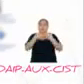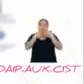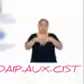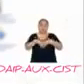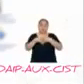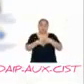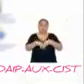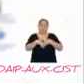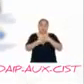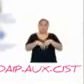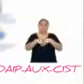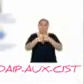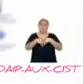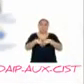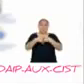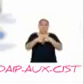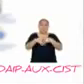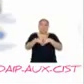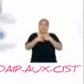industria,